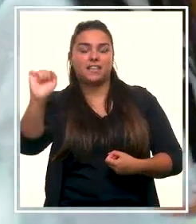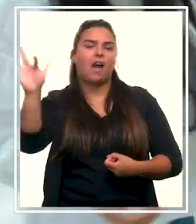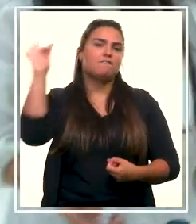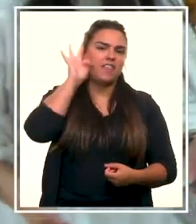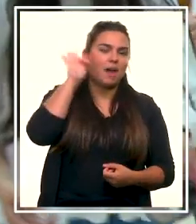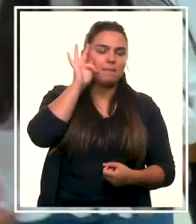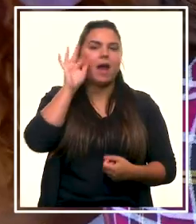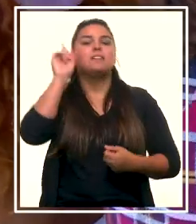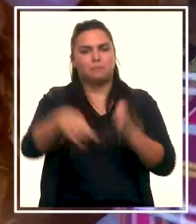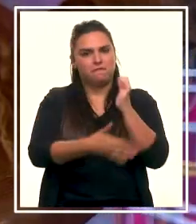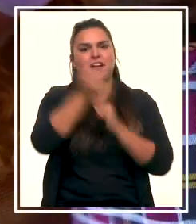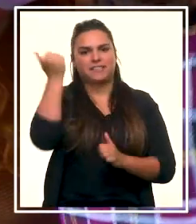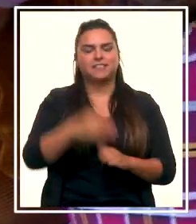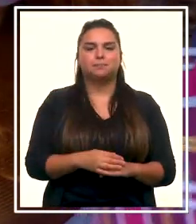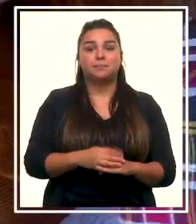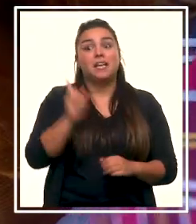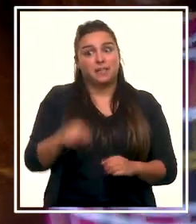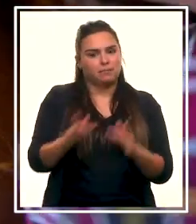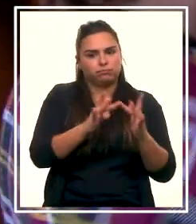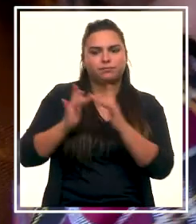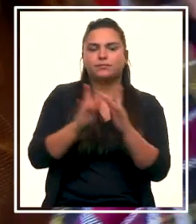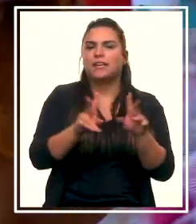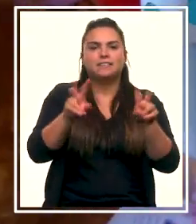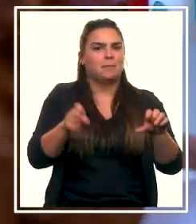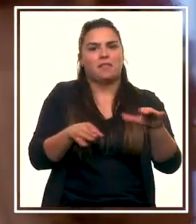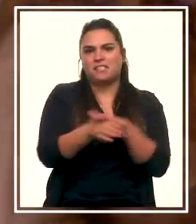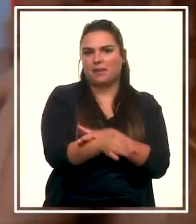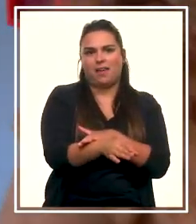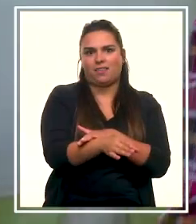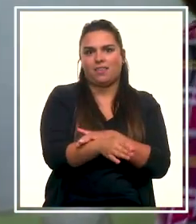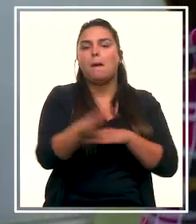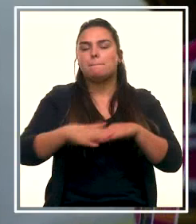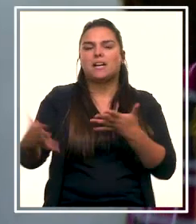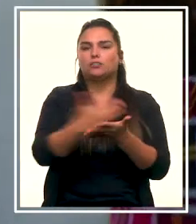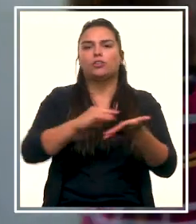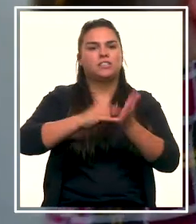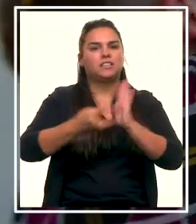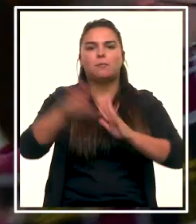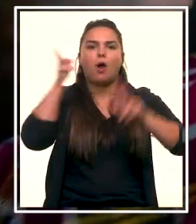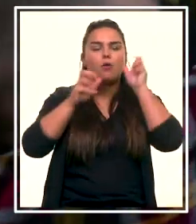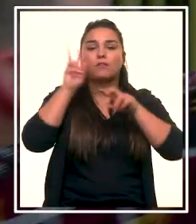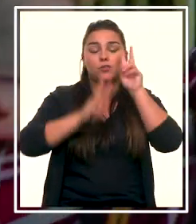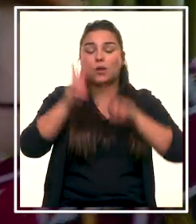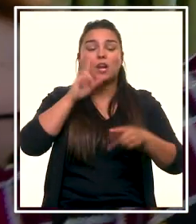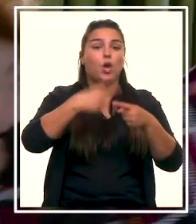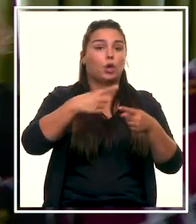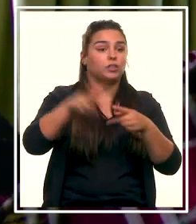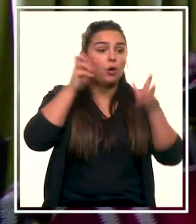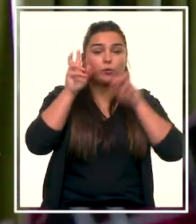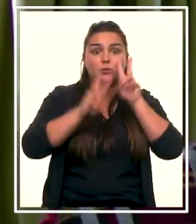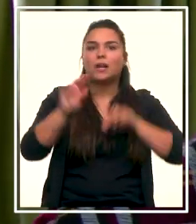y FEXAS, que también está relacionado con el tema de la accesibilidad de todos los medios audiovisuales, los productos audiovisuales que realizan los